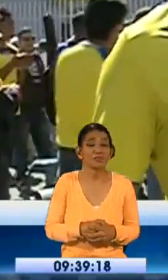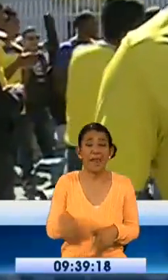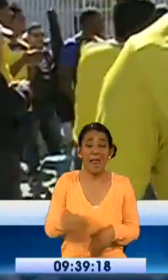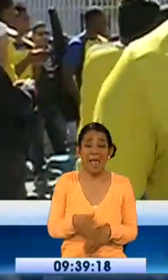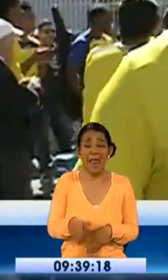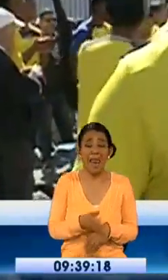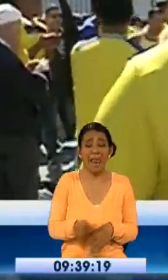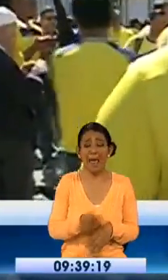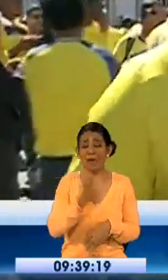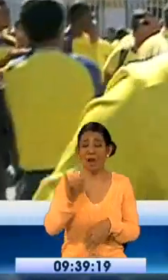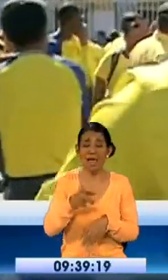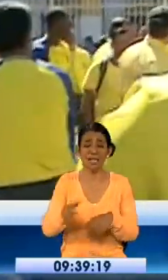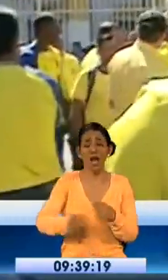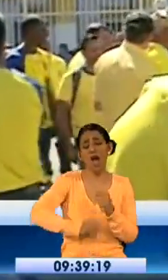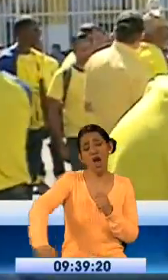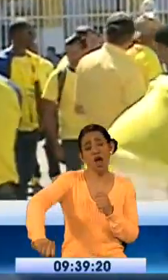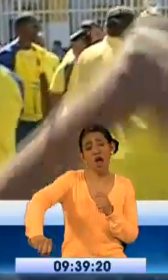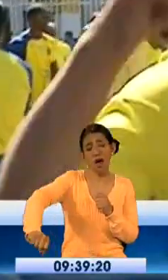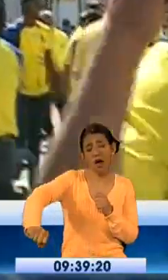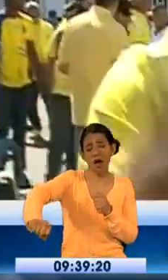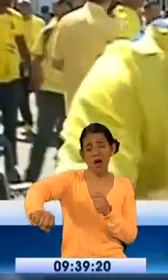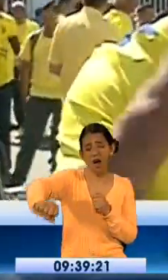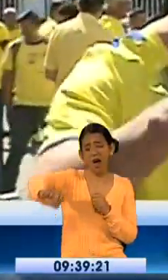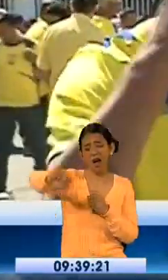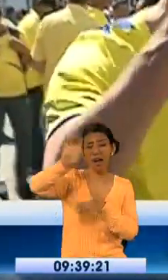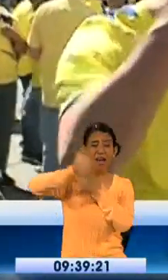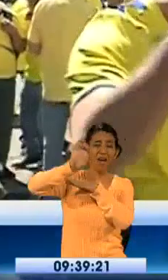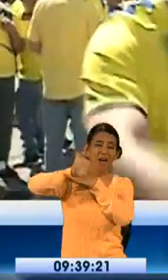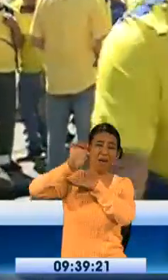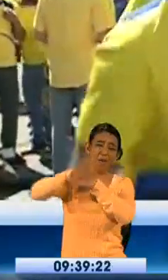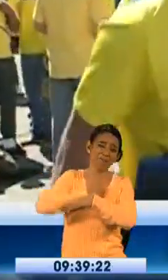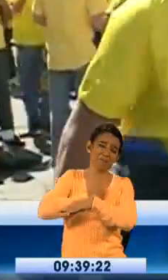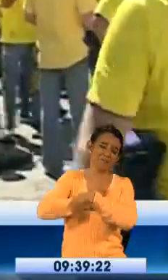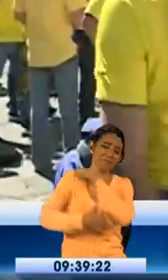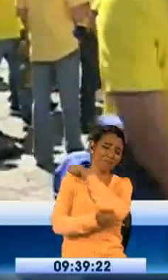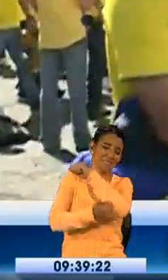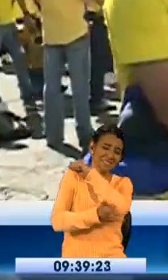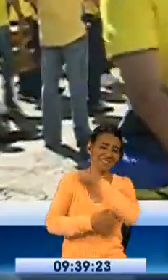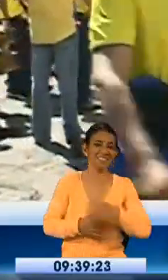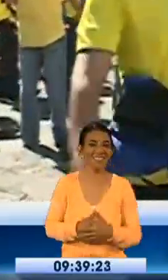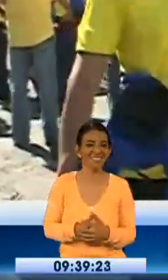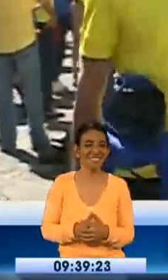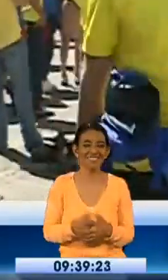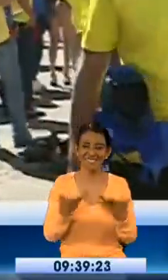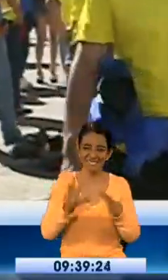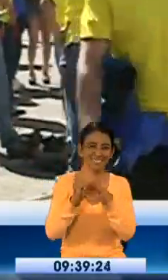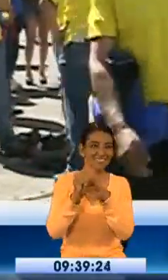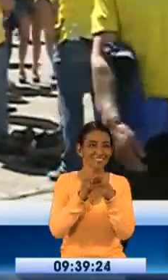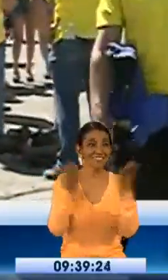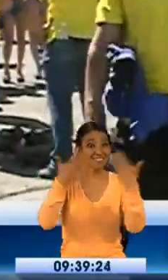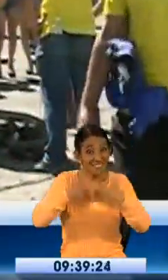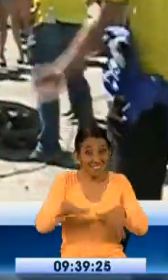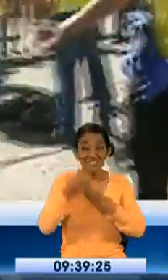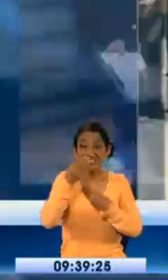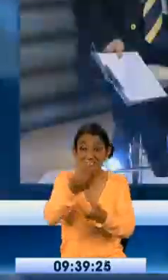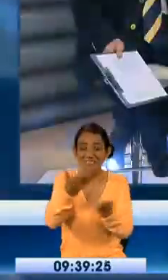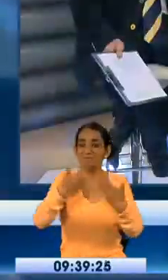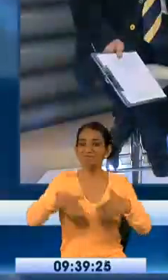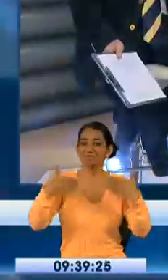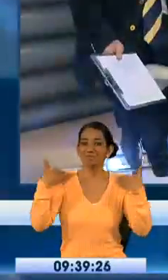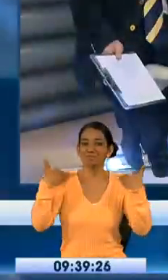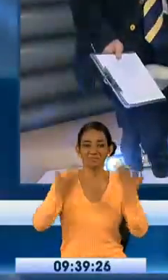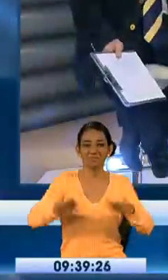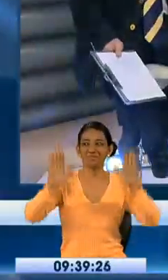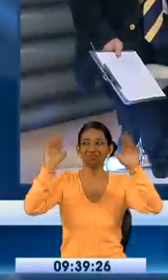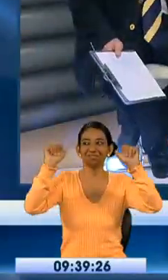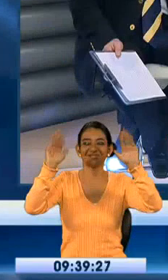Bolaños para Caicedo, gol, Ecuador, mi país. Bueno, Roberto, Ali, con esta información y esta alegría, yo me